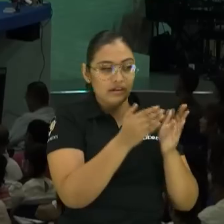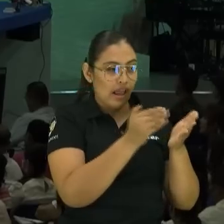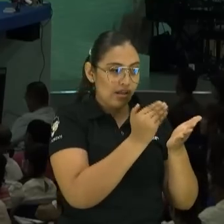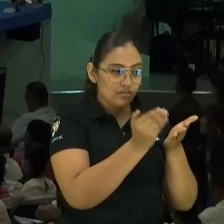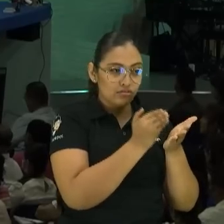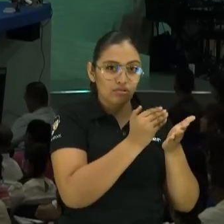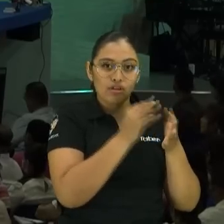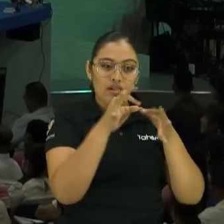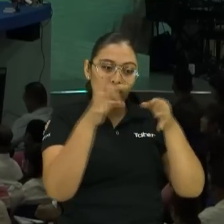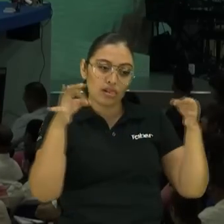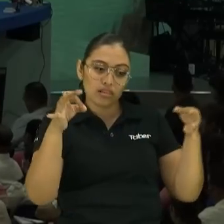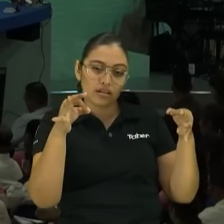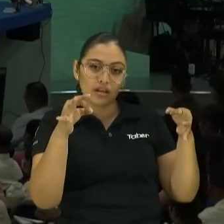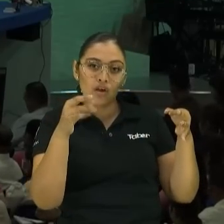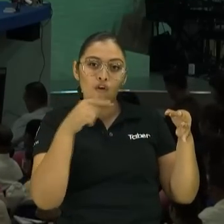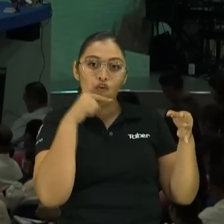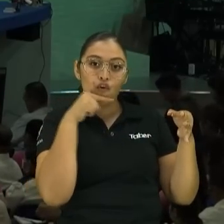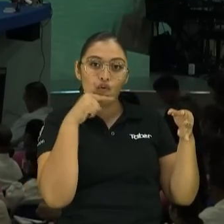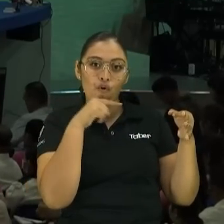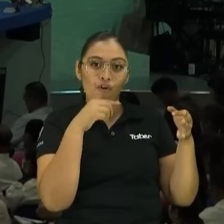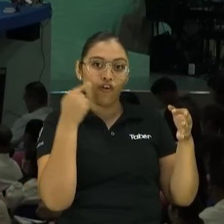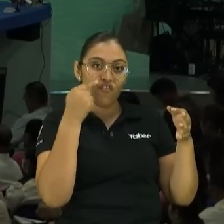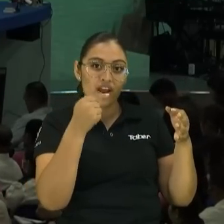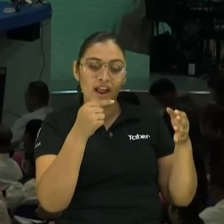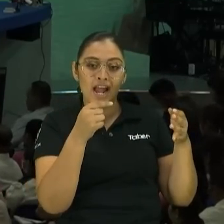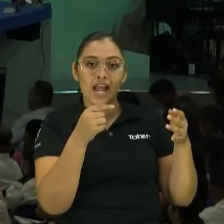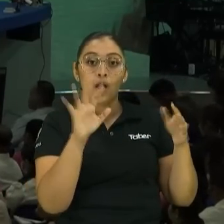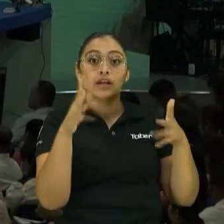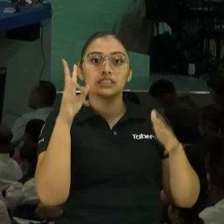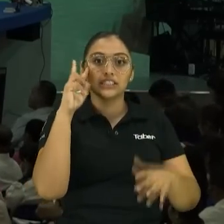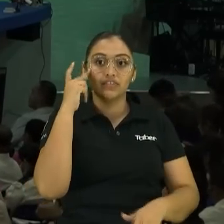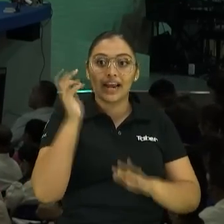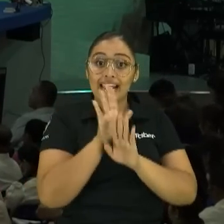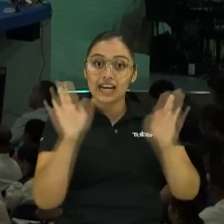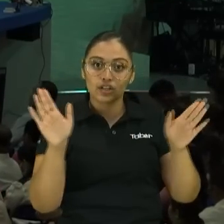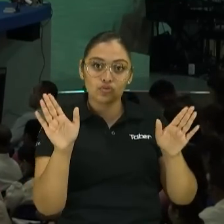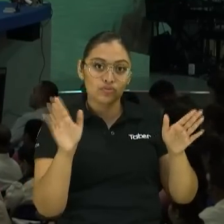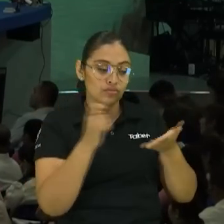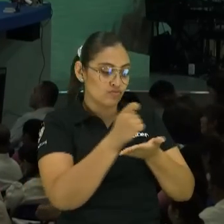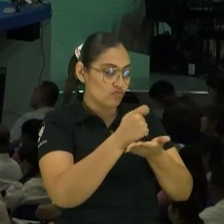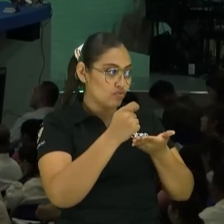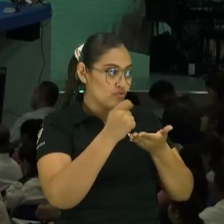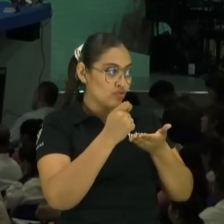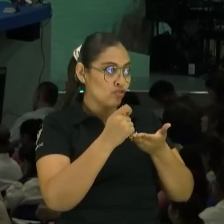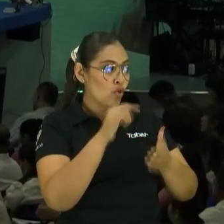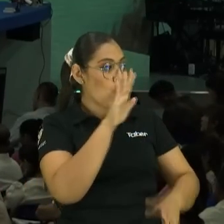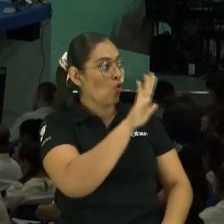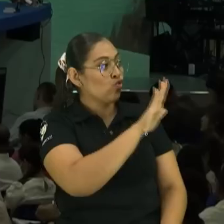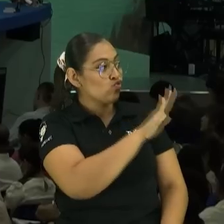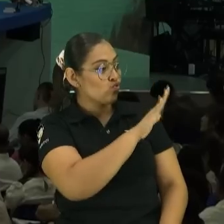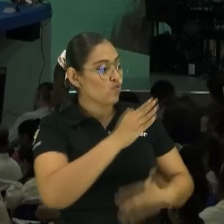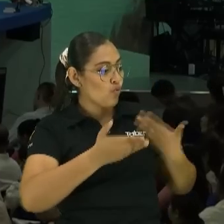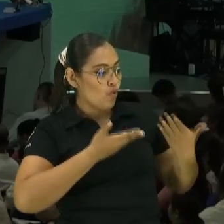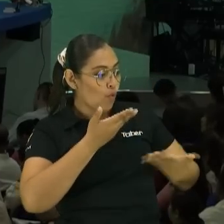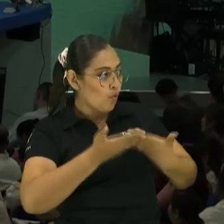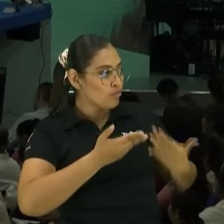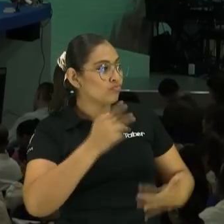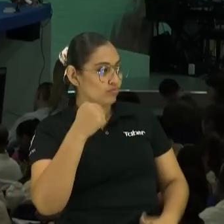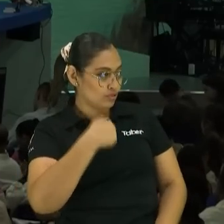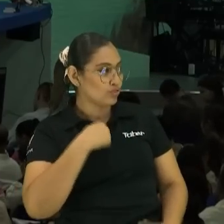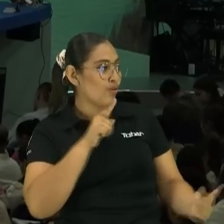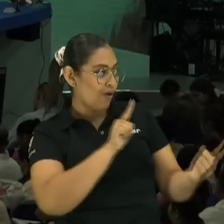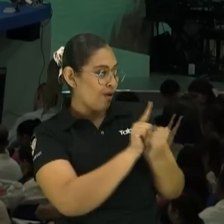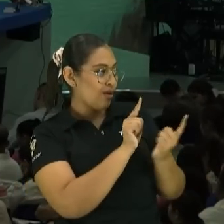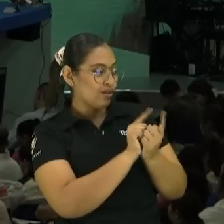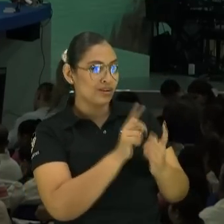Apocalipsis tres quince dieciséis y dice la palabra yo conozco tus obras qué conoce Dios de mí